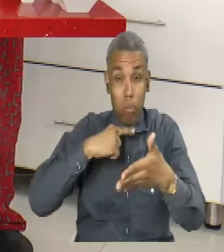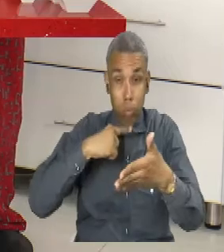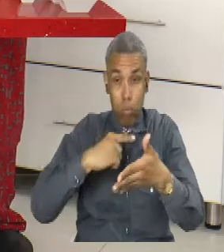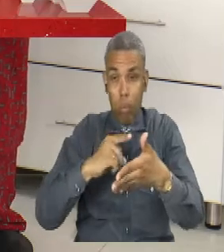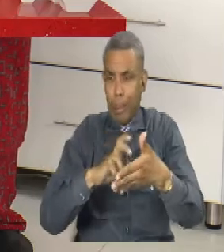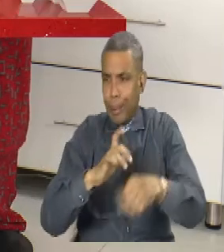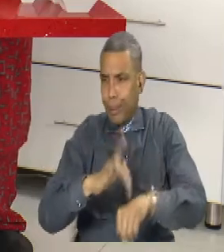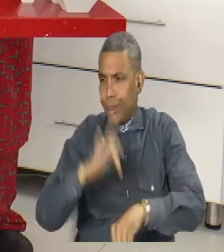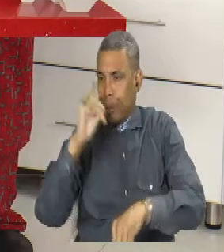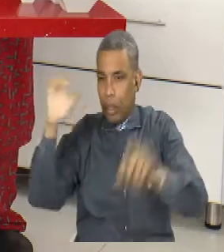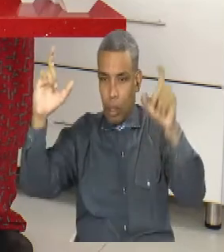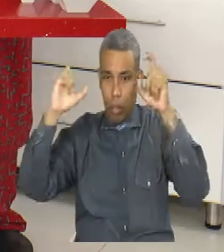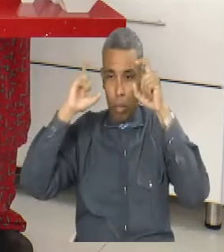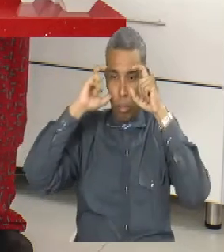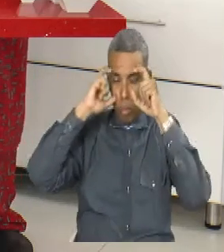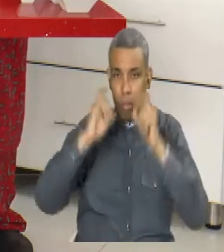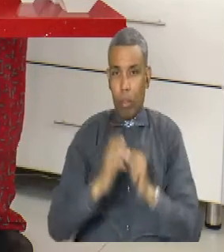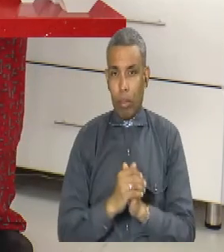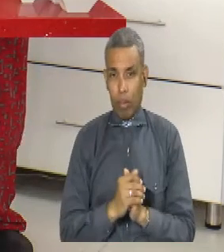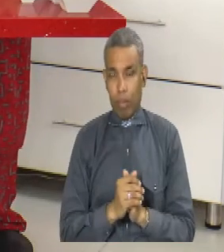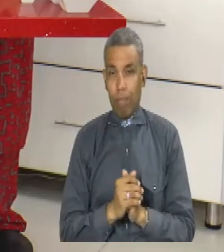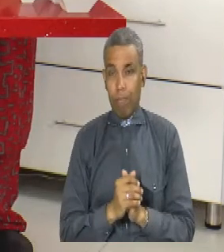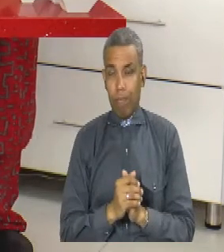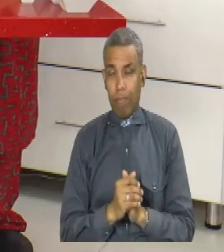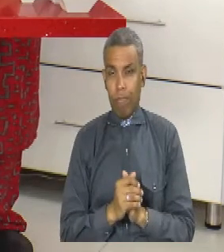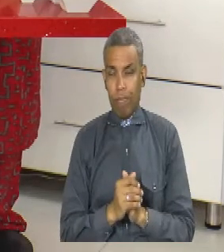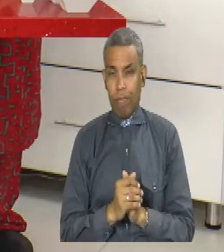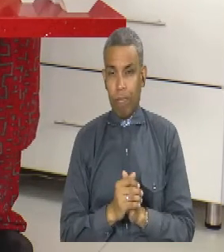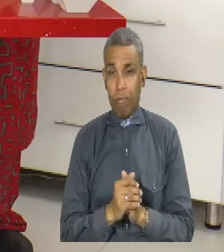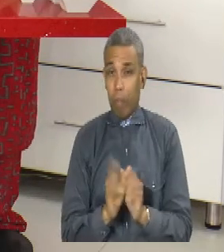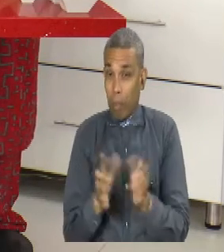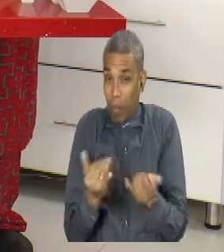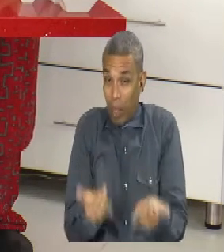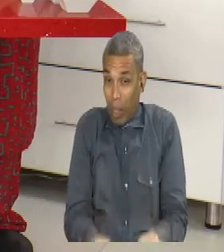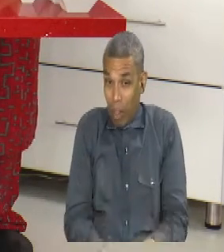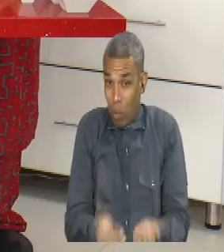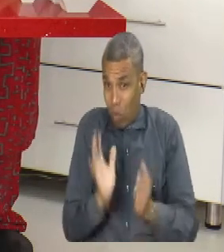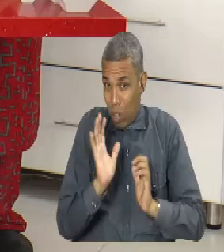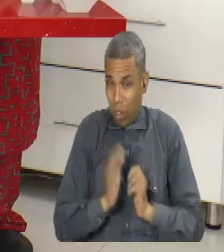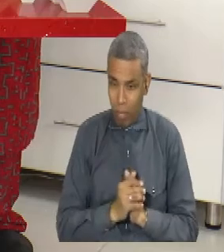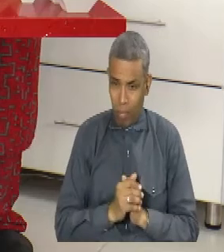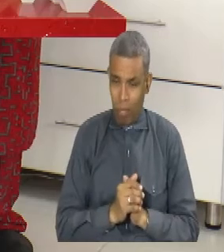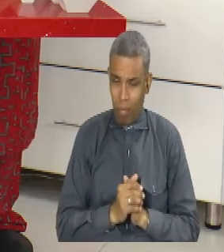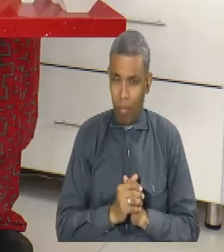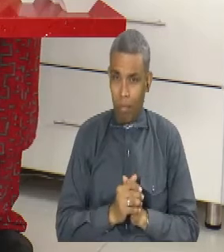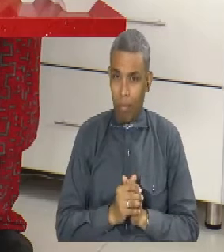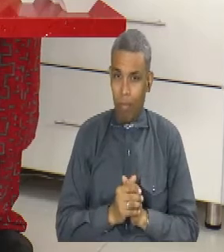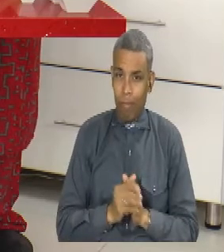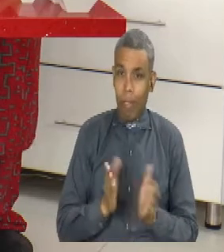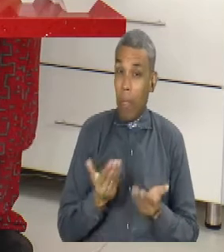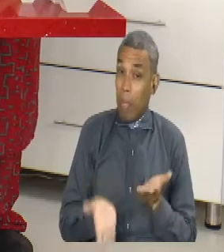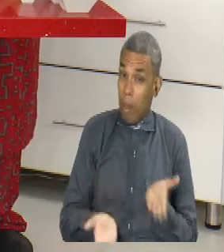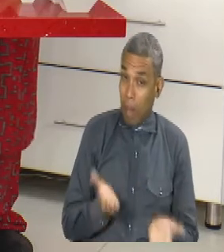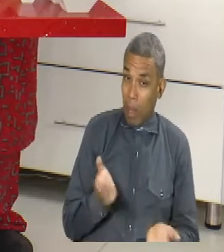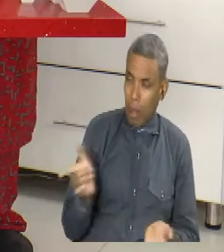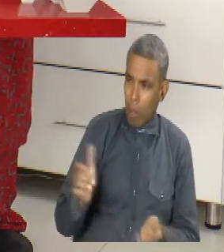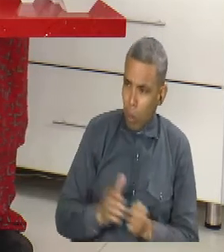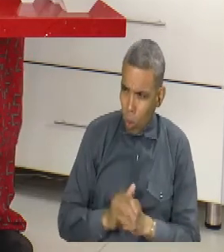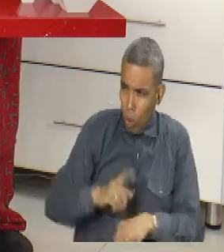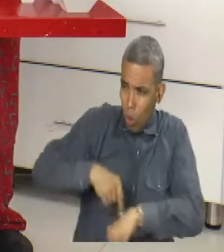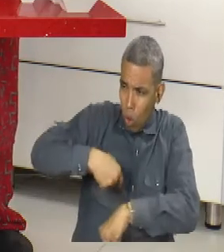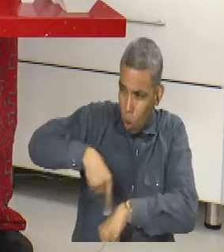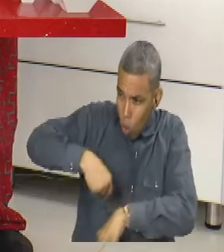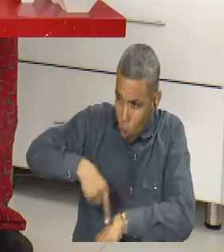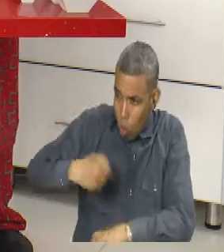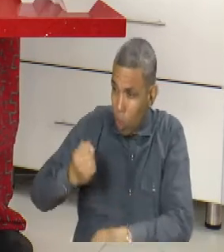una fórmula alta. Hoy en día no, hoy en día hay que evaluar qué actividades estamos realizando y eso nos